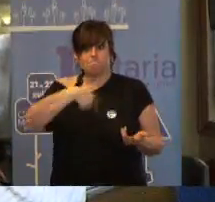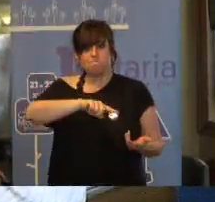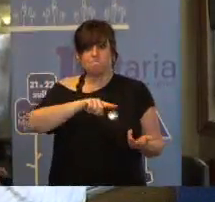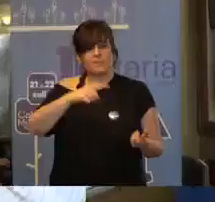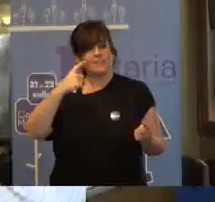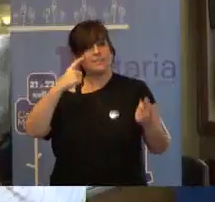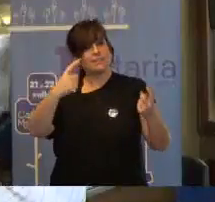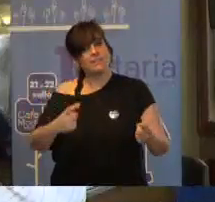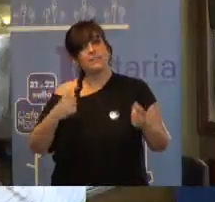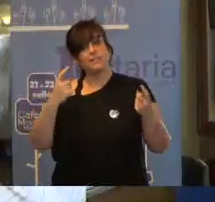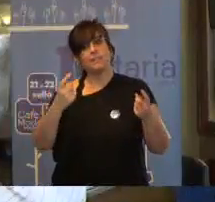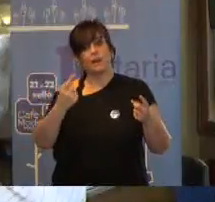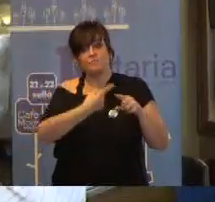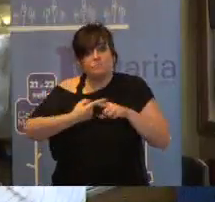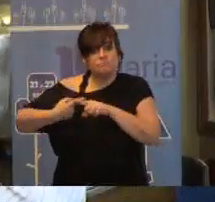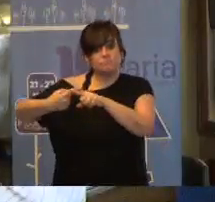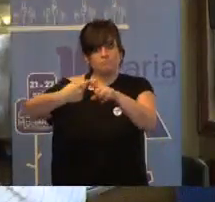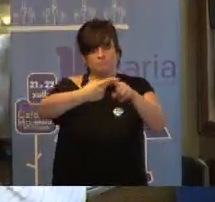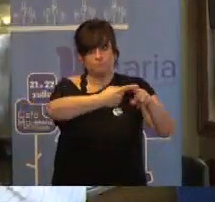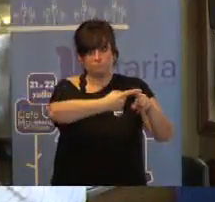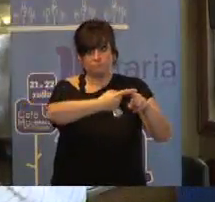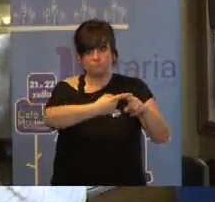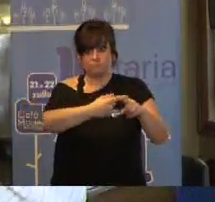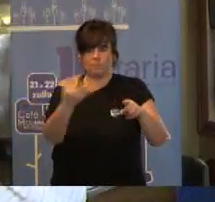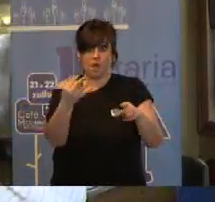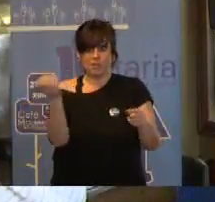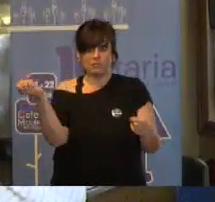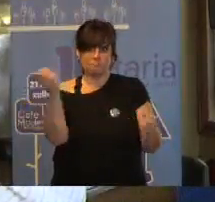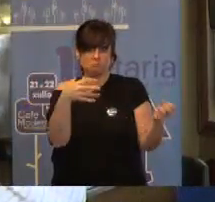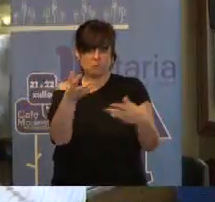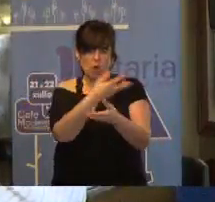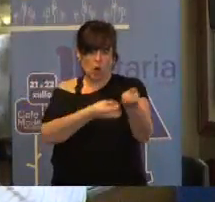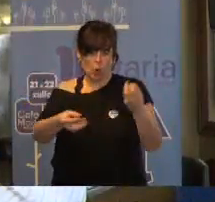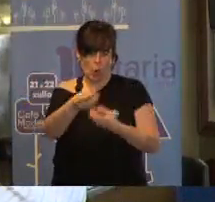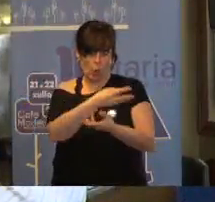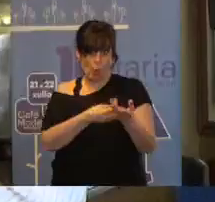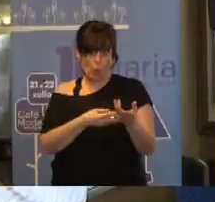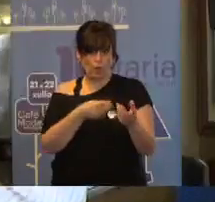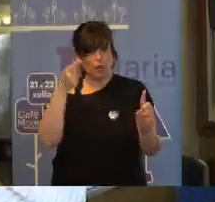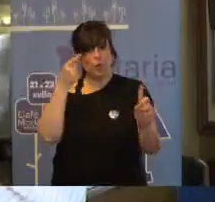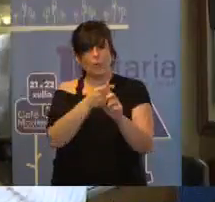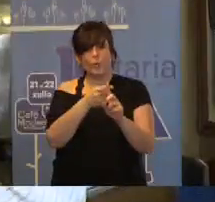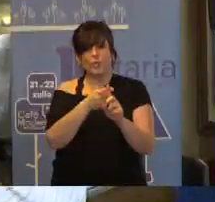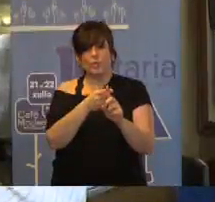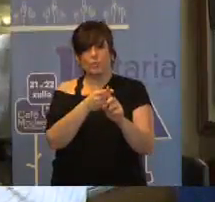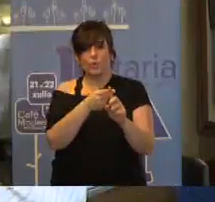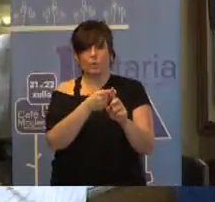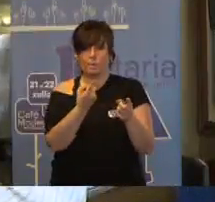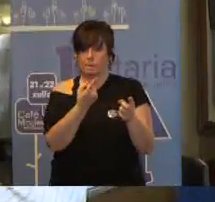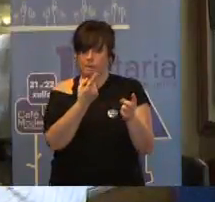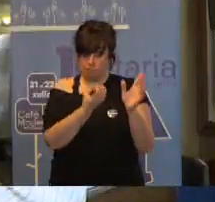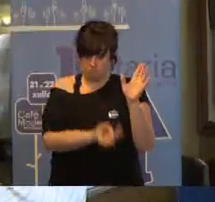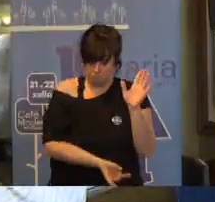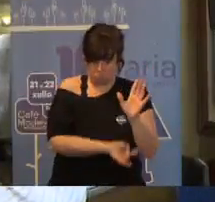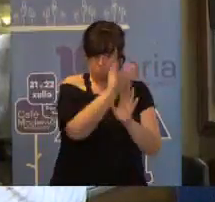facendo conxunto e poñer todo en común para que esas diferentes velocidades de